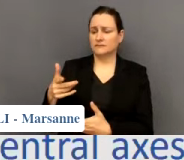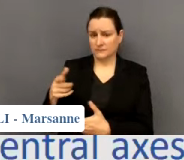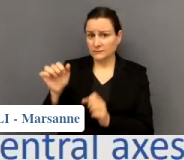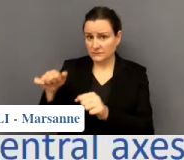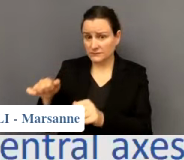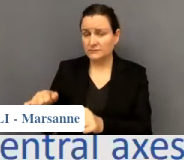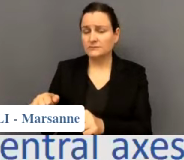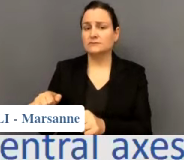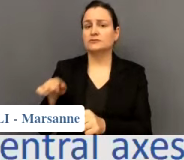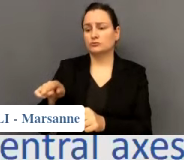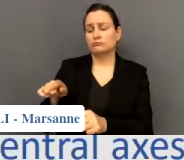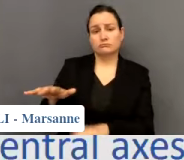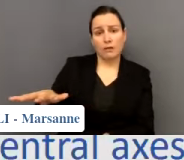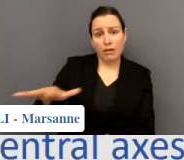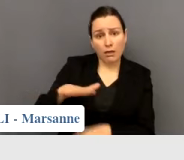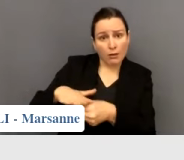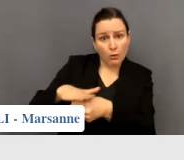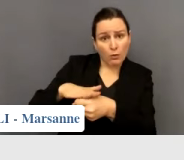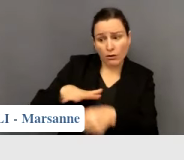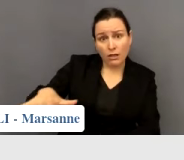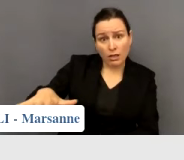situaciones. Avanzamos.